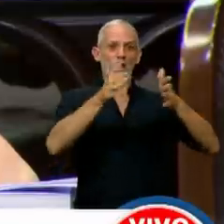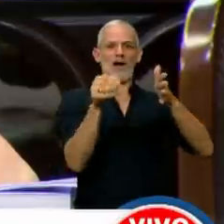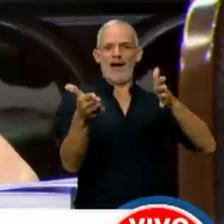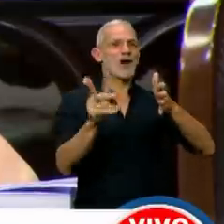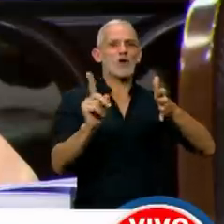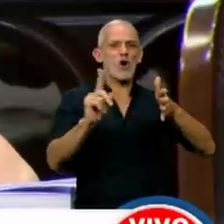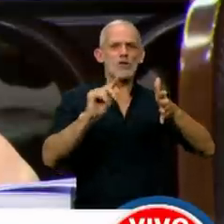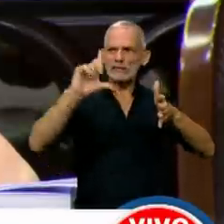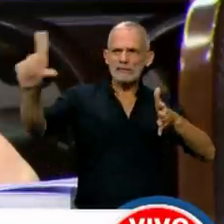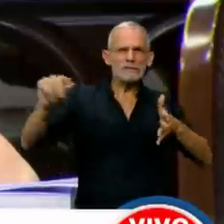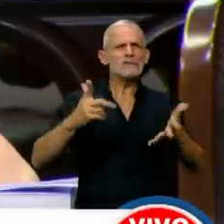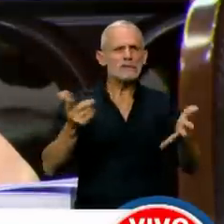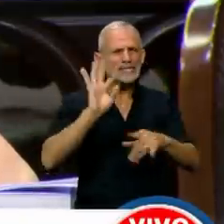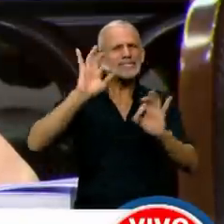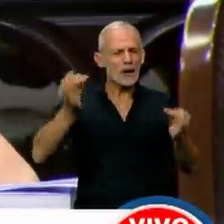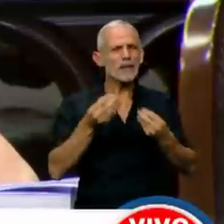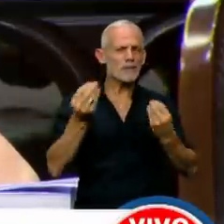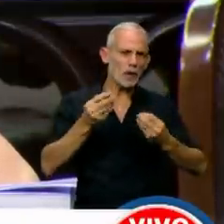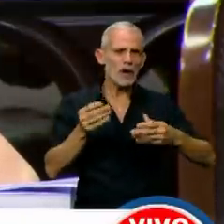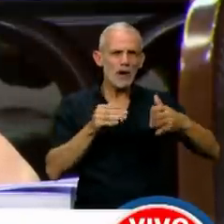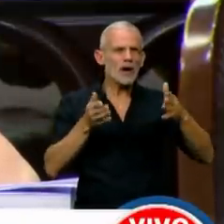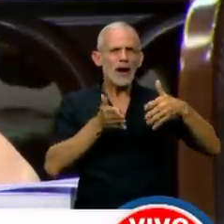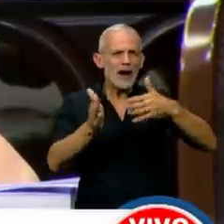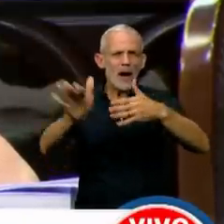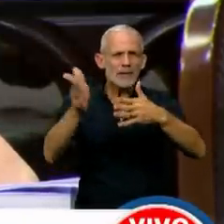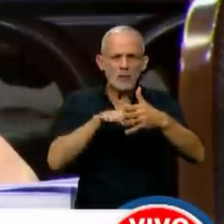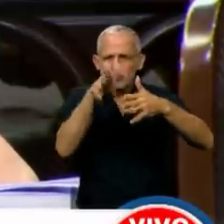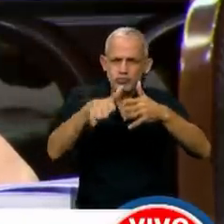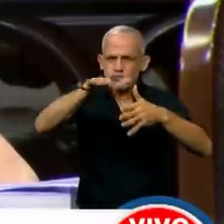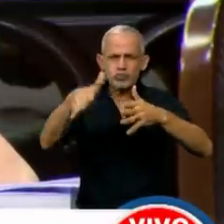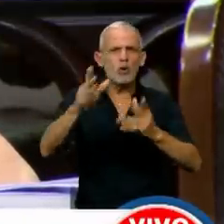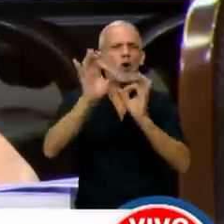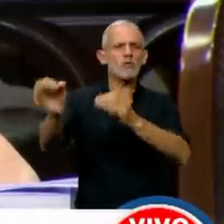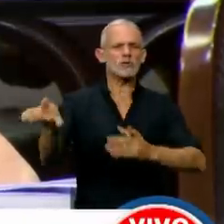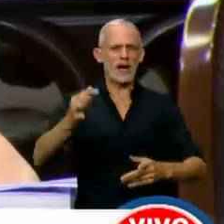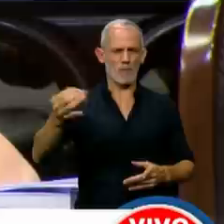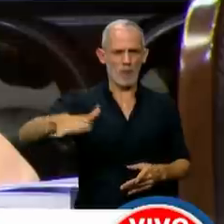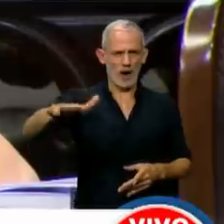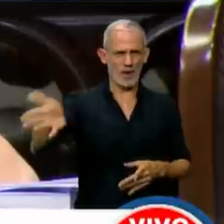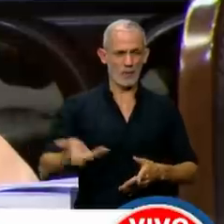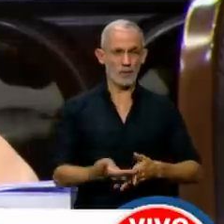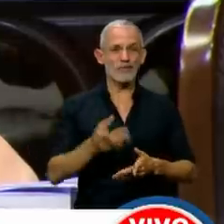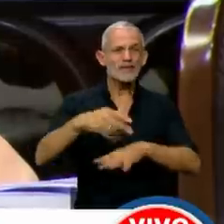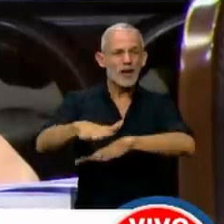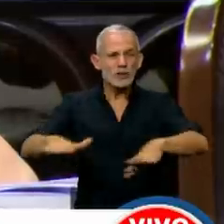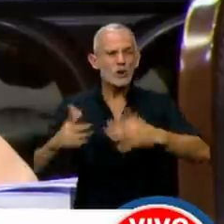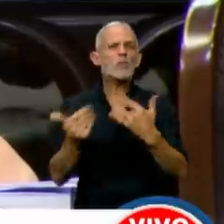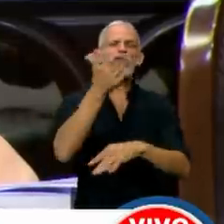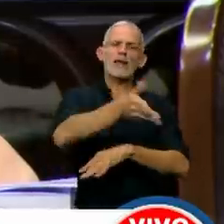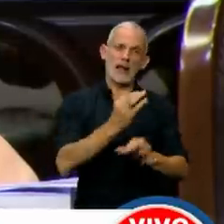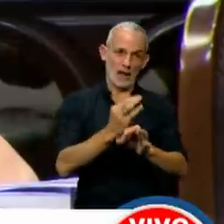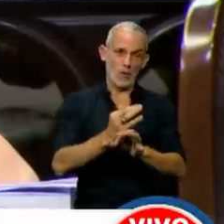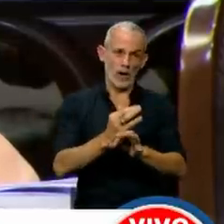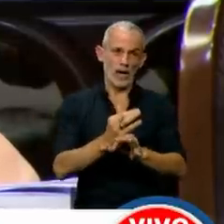importantes sabemos lo que significa el acceso a los pueblos significa que los gurises puedan ir a la escuela